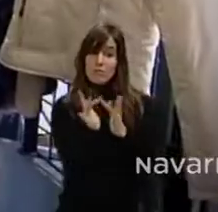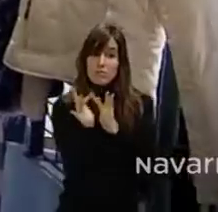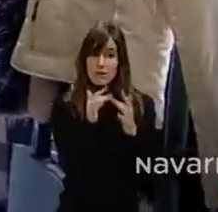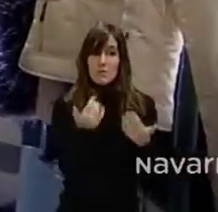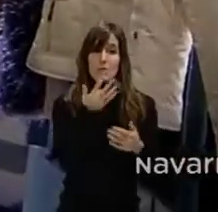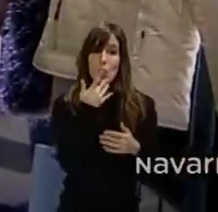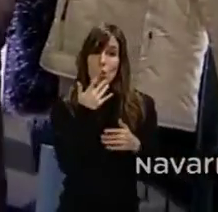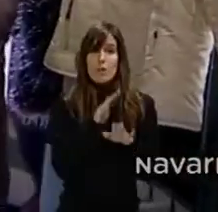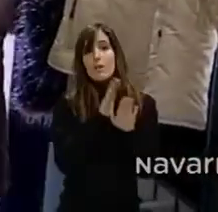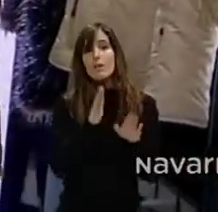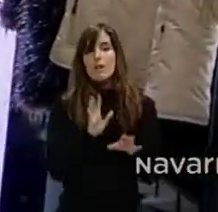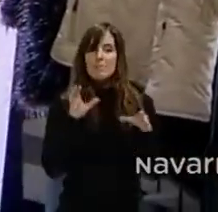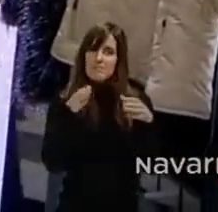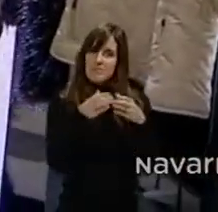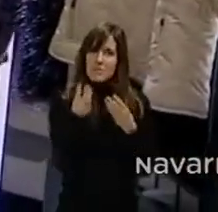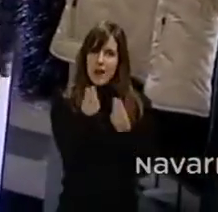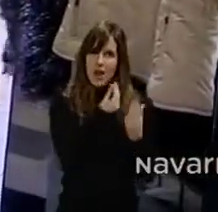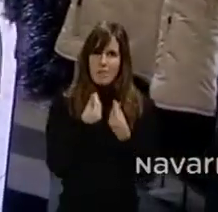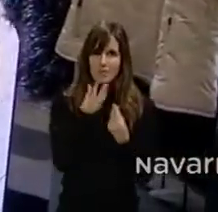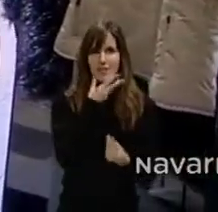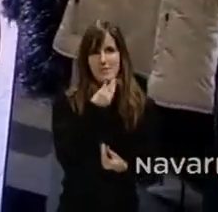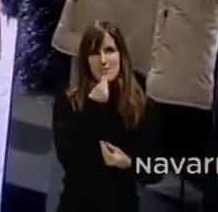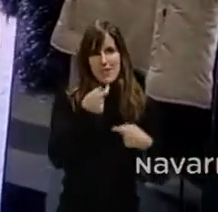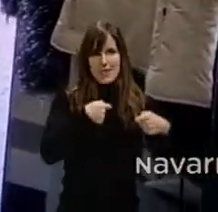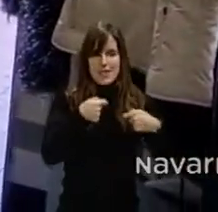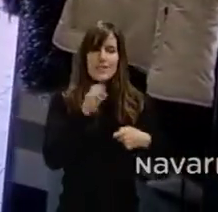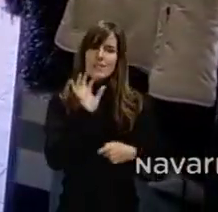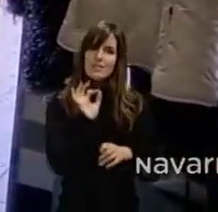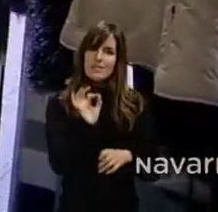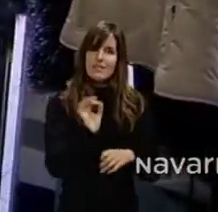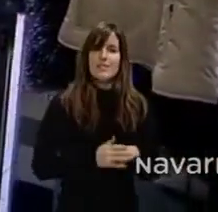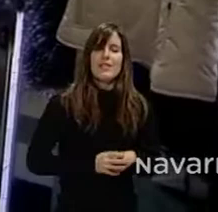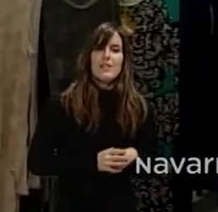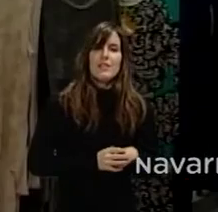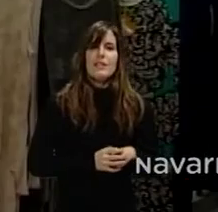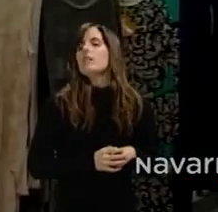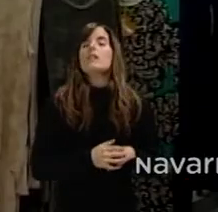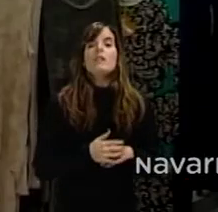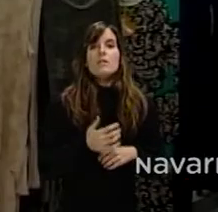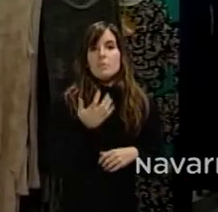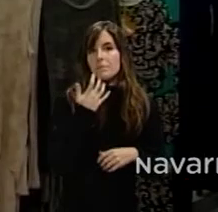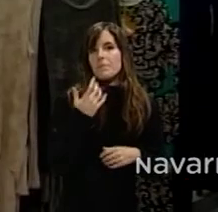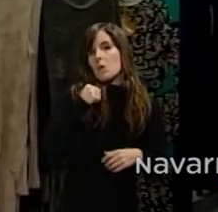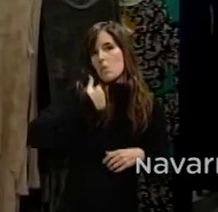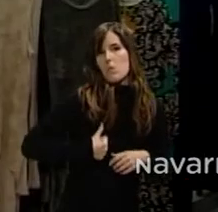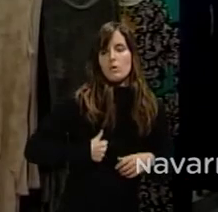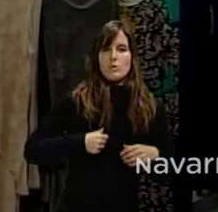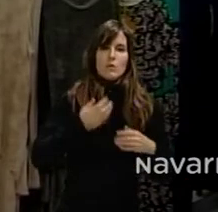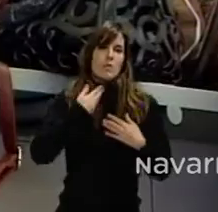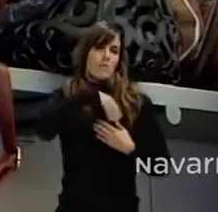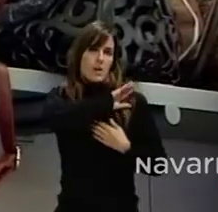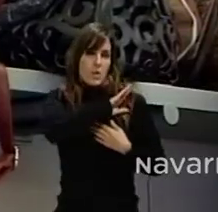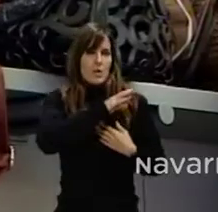momentos en los que se crea ambiente, ambiente bueno en la tienda, la verdad, sí. El venir a comprar un bolso, un fular,